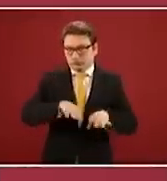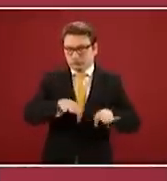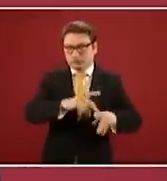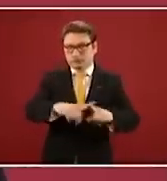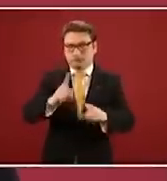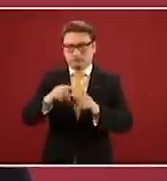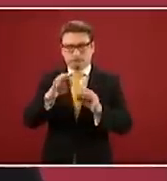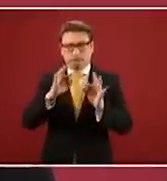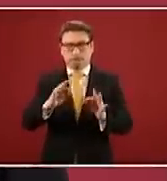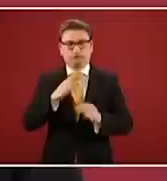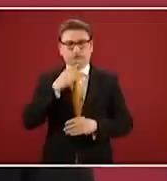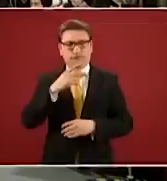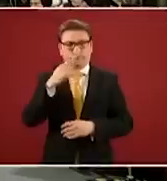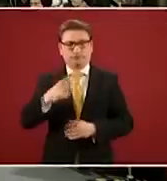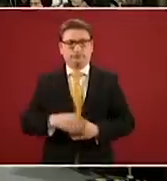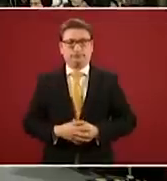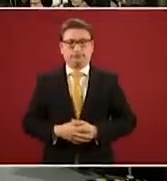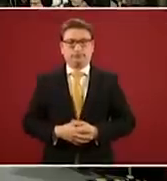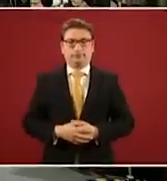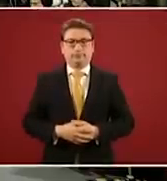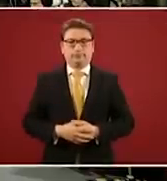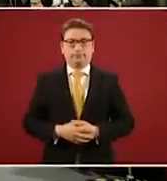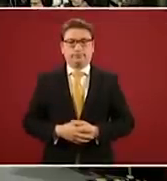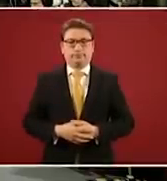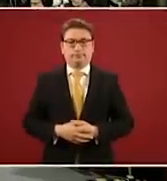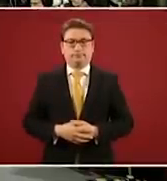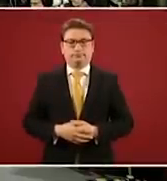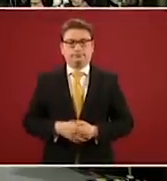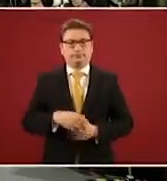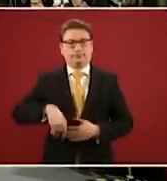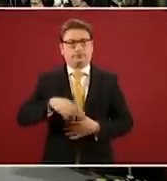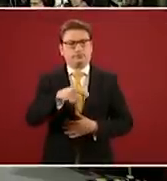más eficaz y eficiente. En esta parte que